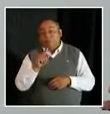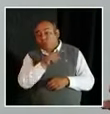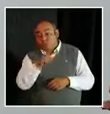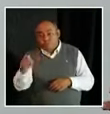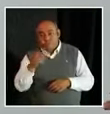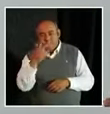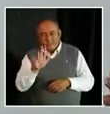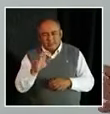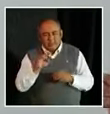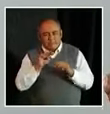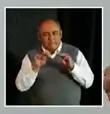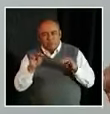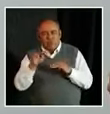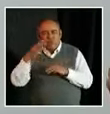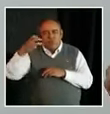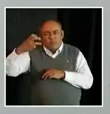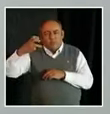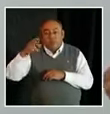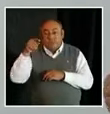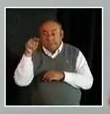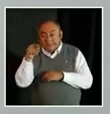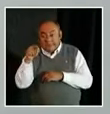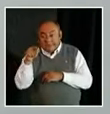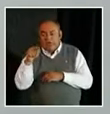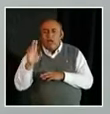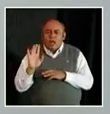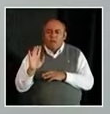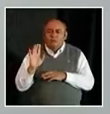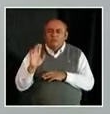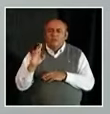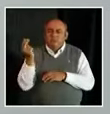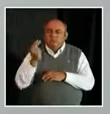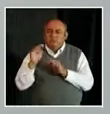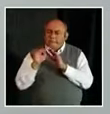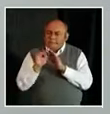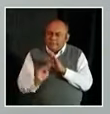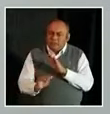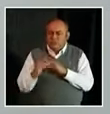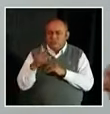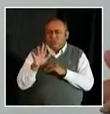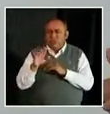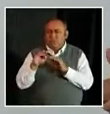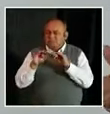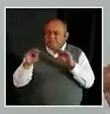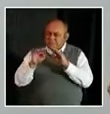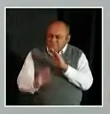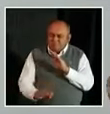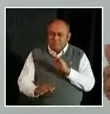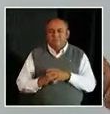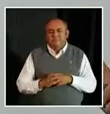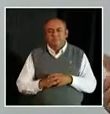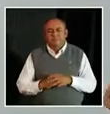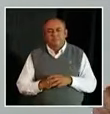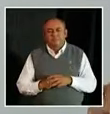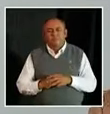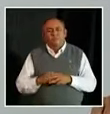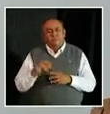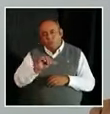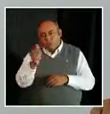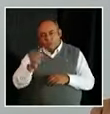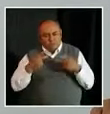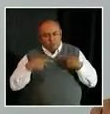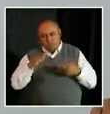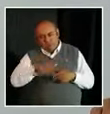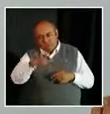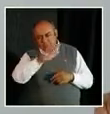por segundo, que representa aproximadamente el 60% de nuestros usuarios. El resto, la